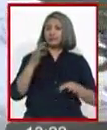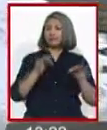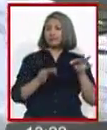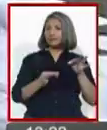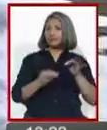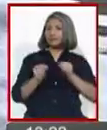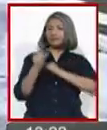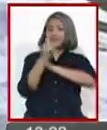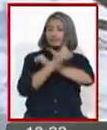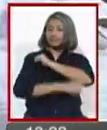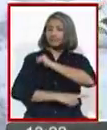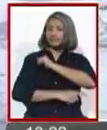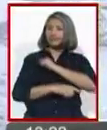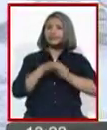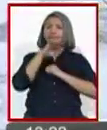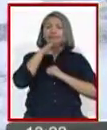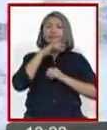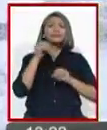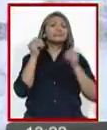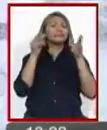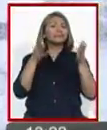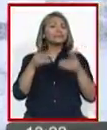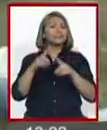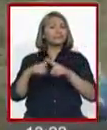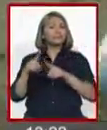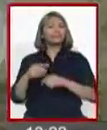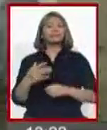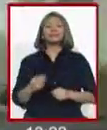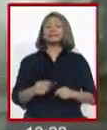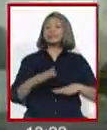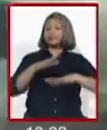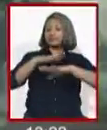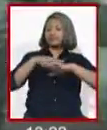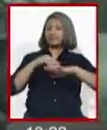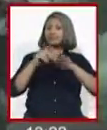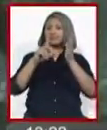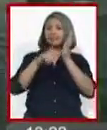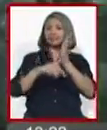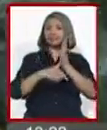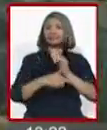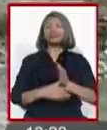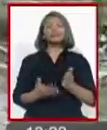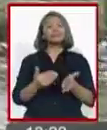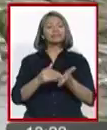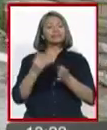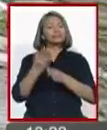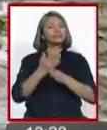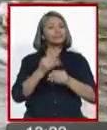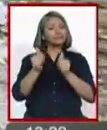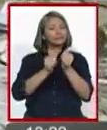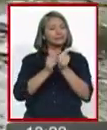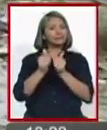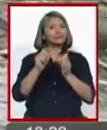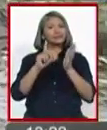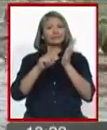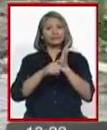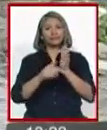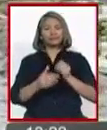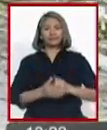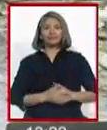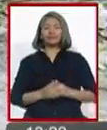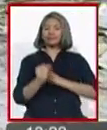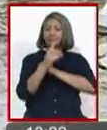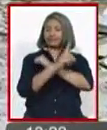lo pillamos a un vecino haciendo la disposición. Se va a proceder a la notificación y posteriormente, luego de un proceso administrativo, se harán